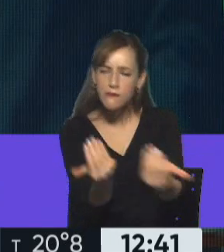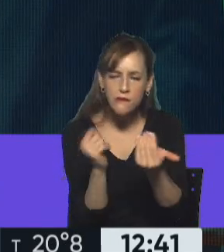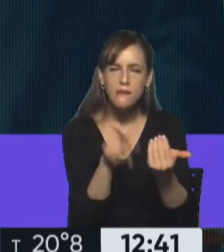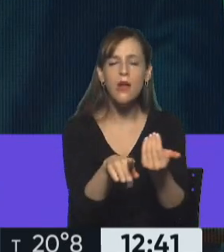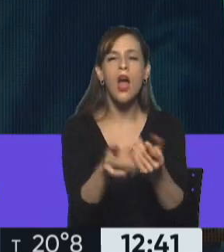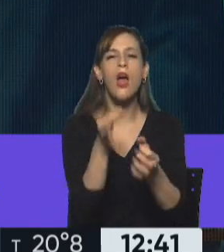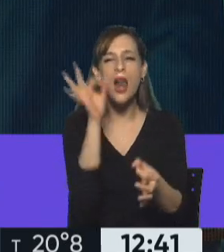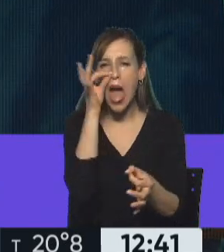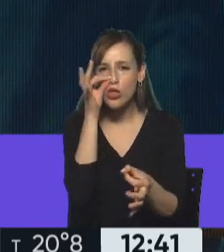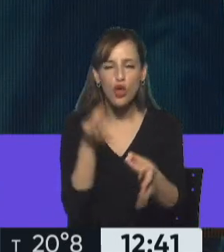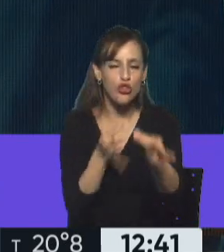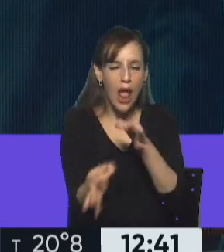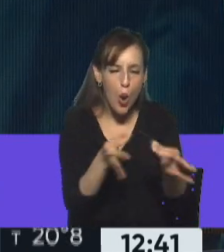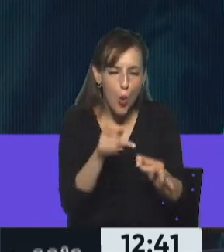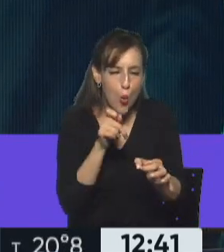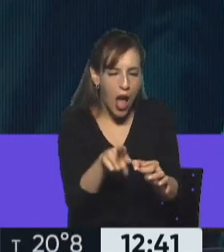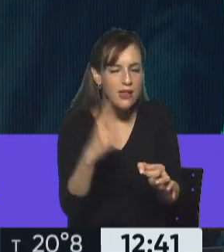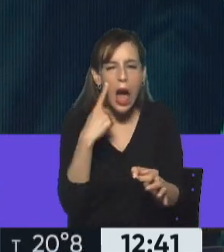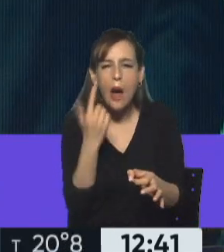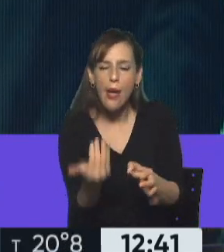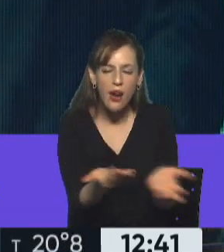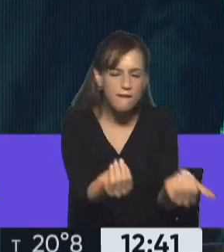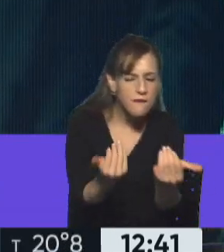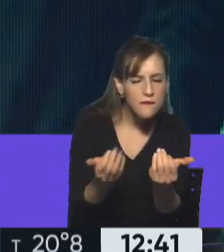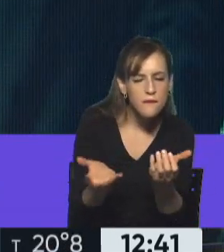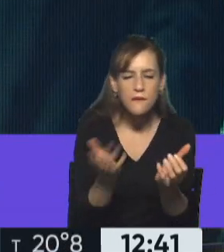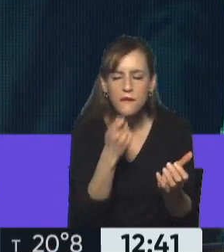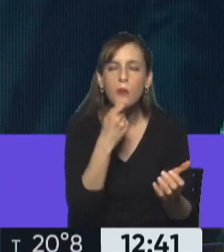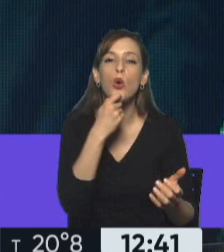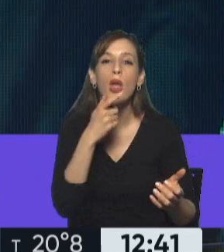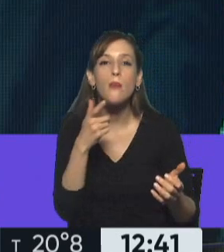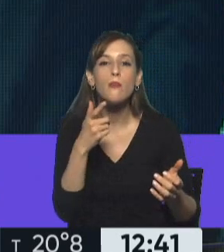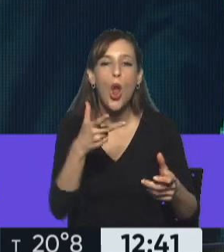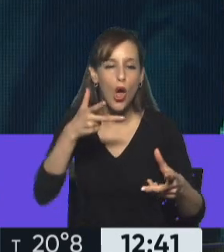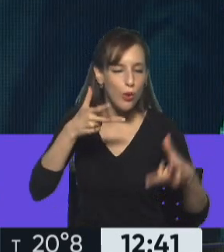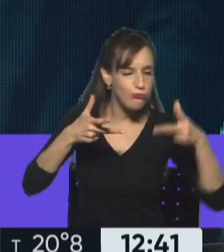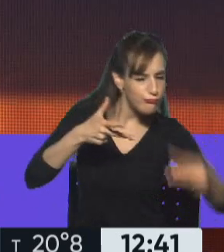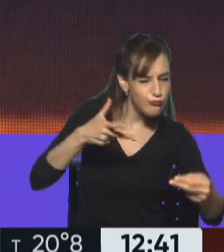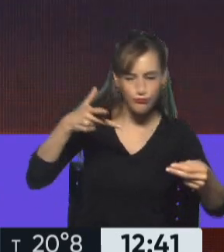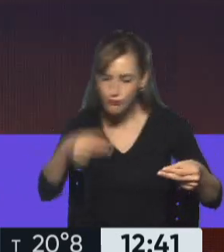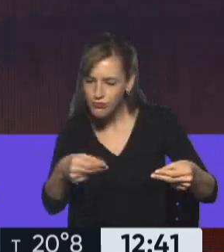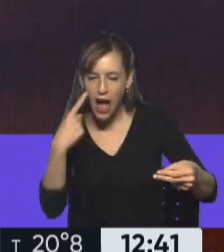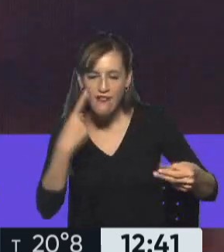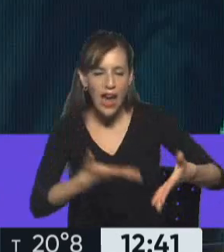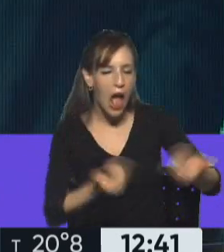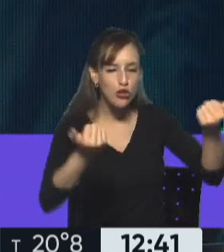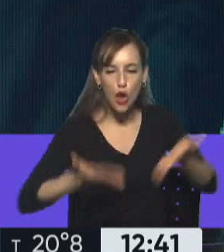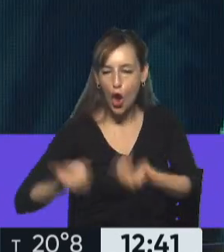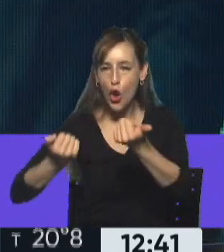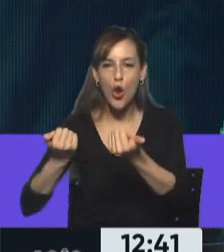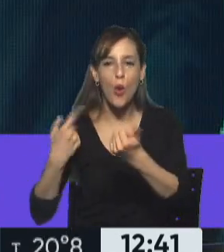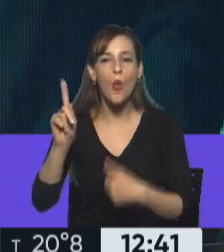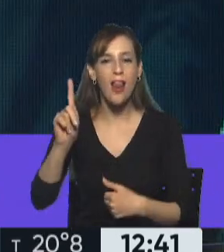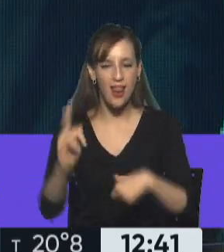cuáles reaccionaban ante el pinchazo de una pipeta y cuáles no así que ya hay